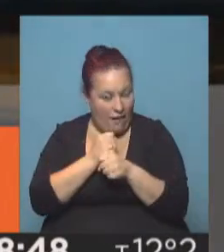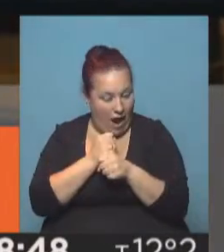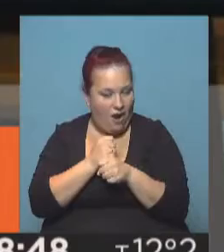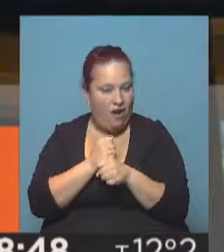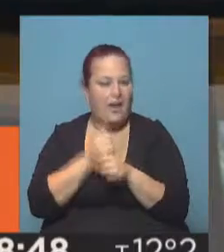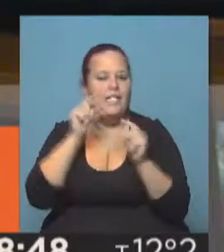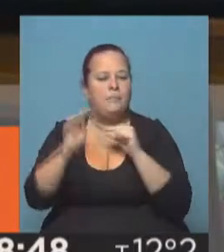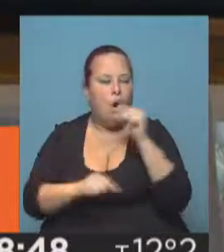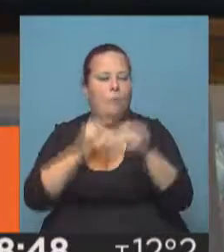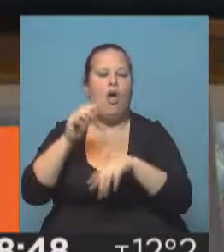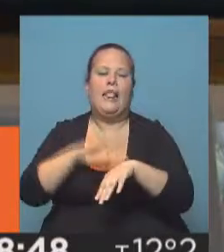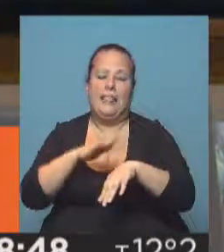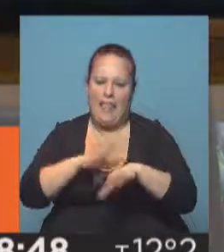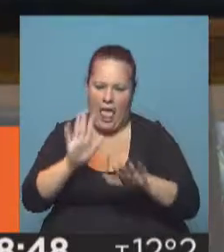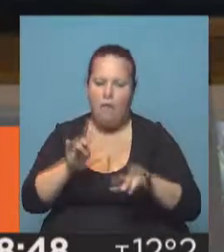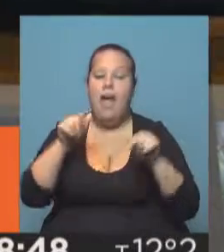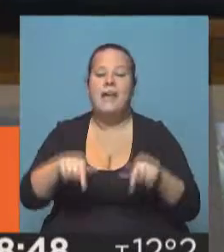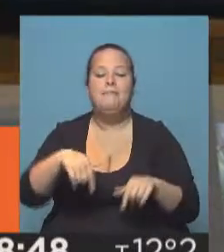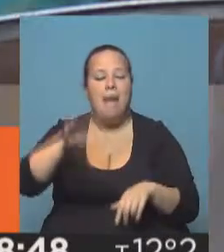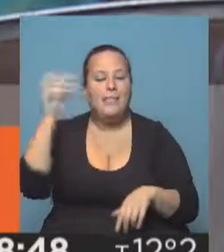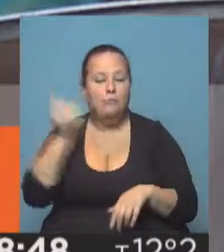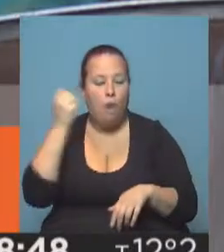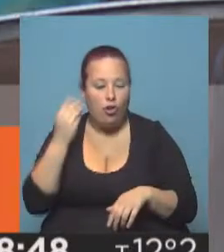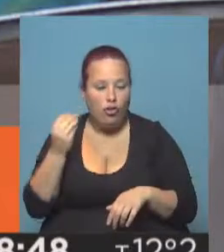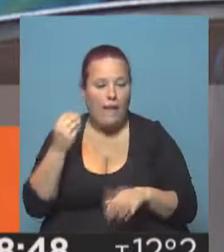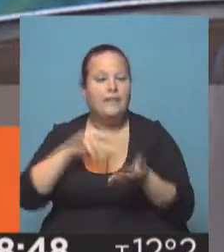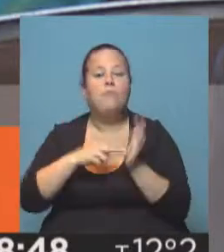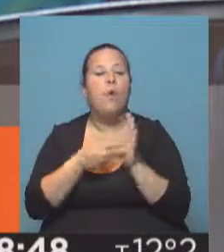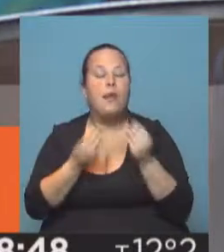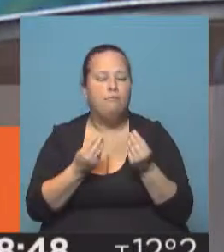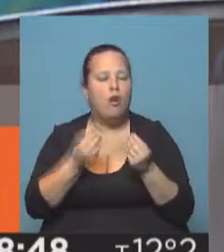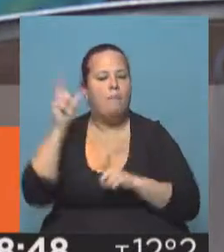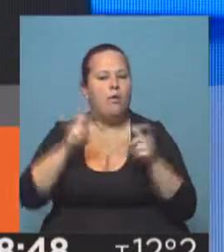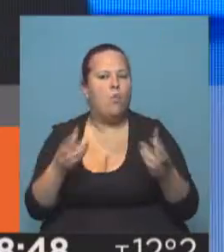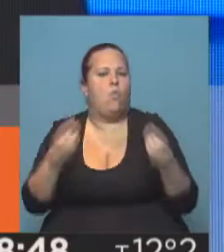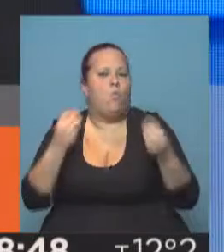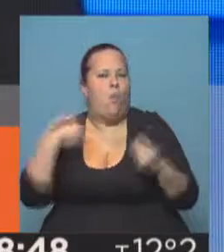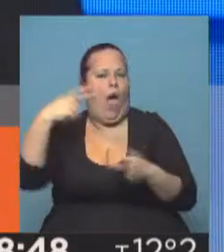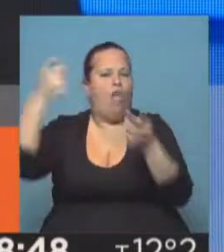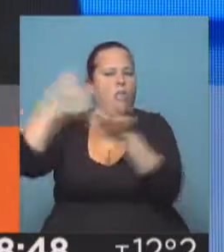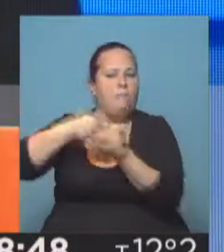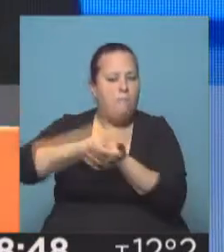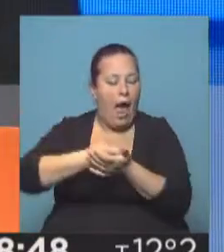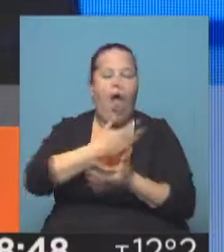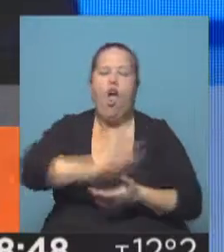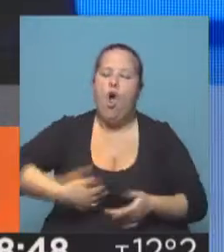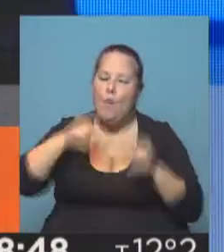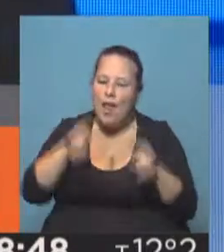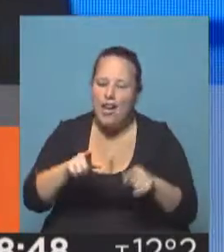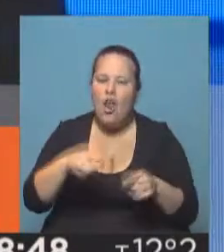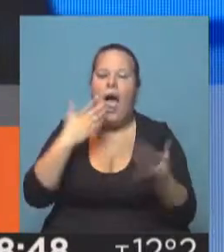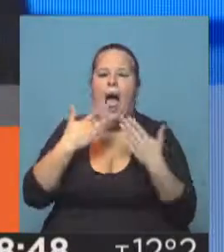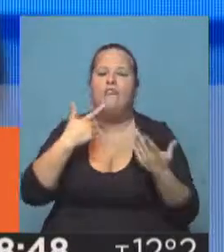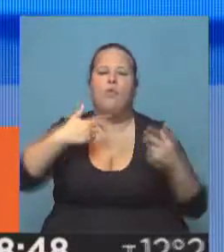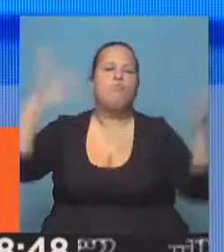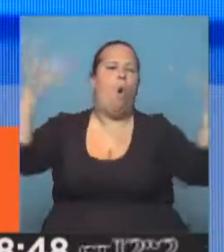en etapa, lleva tiempo y quizás acá el mayor problema y por qué la gente dice, bueno, pero ¿y cuándo vienen las inversiones? Creo que el gobierno en ese sentido habló de lluvia